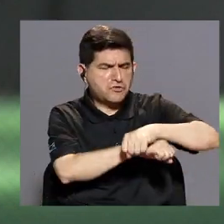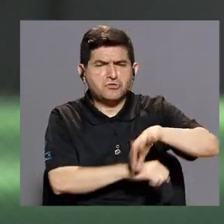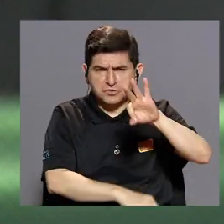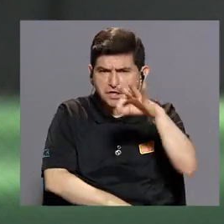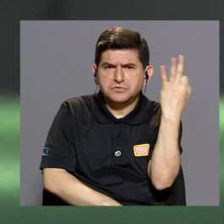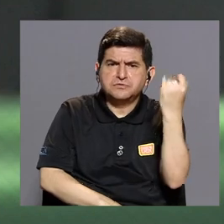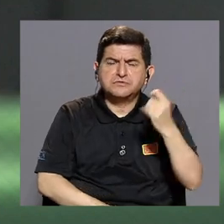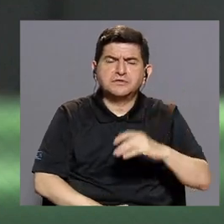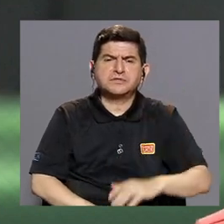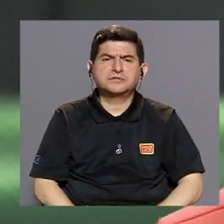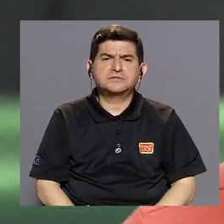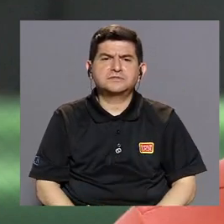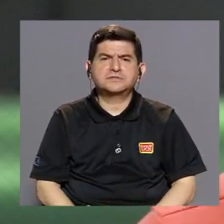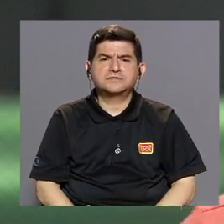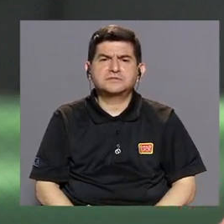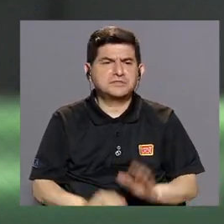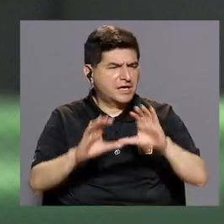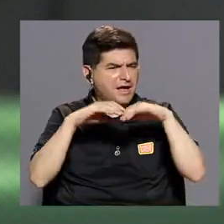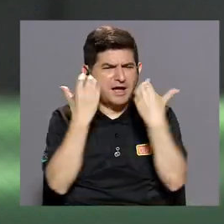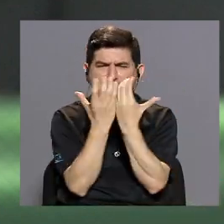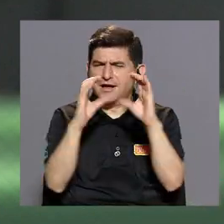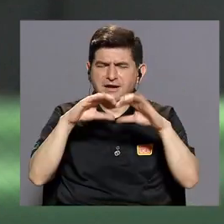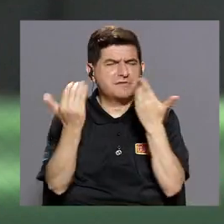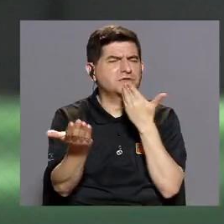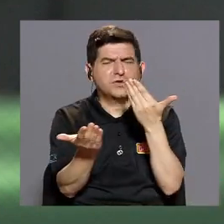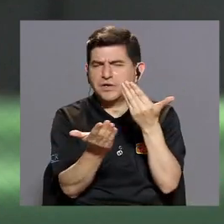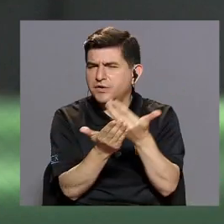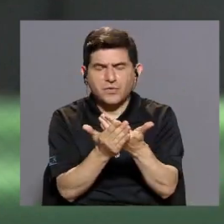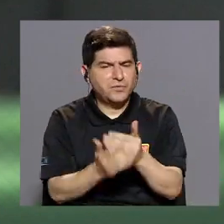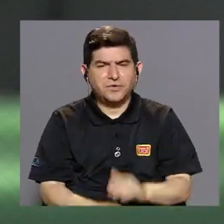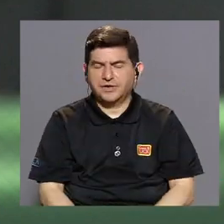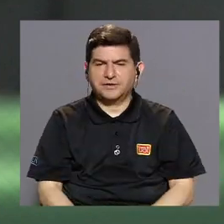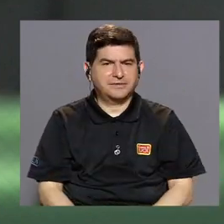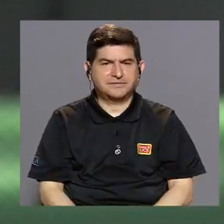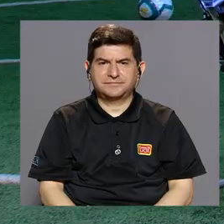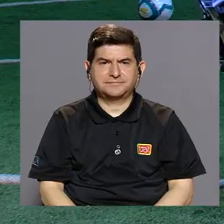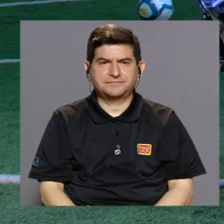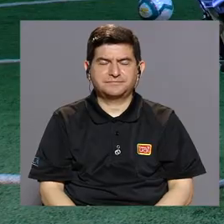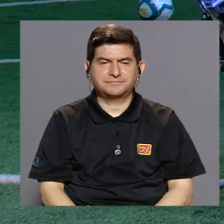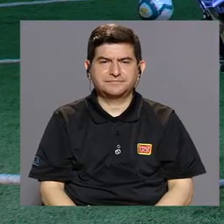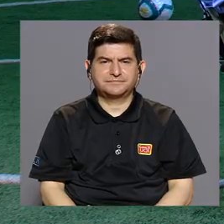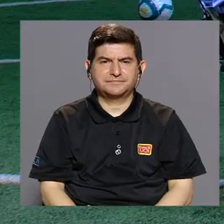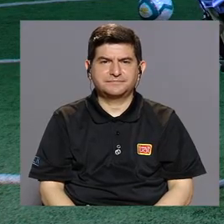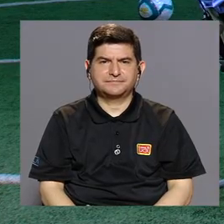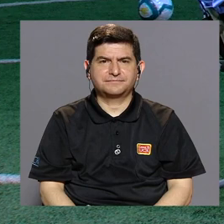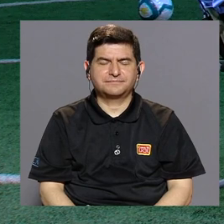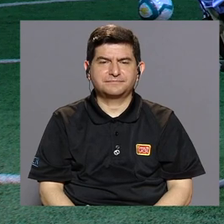en el mundial. La eliminatoria no la había tenido tan buena, no había clasificado. Entonces,